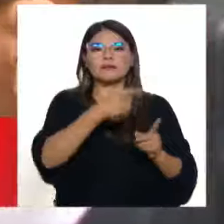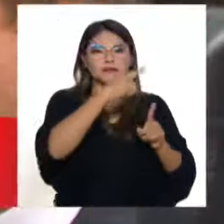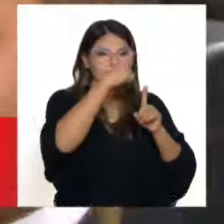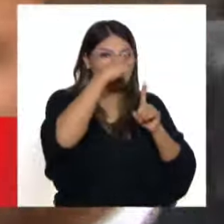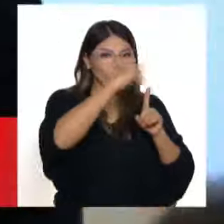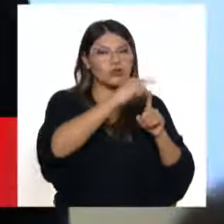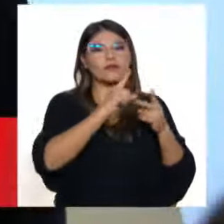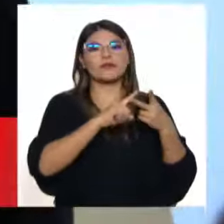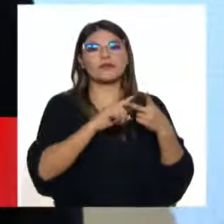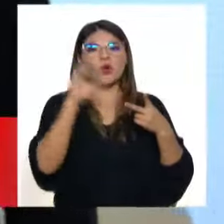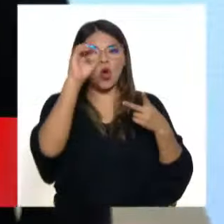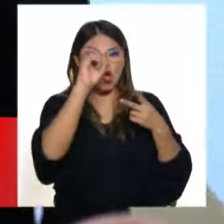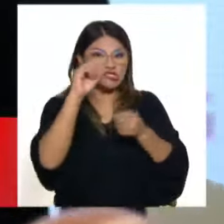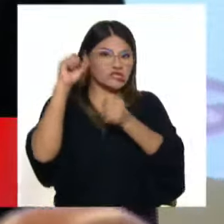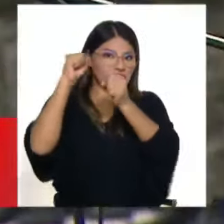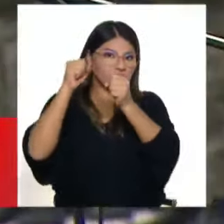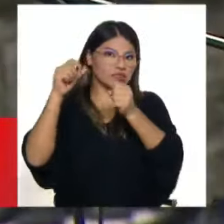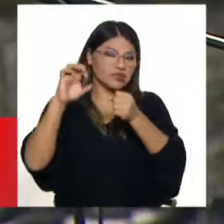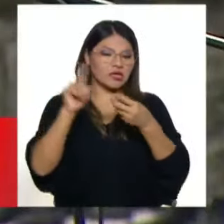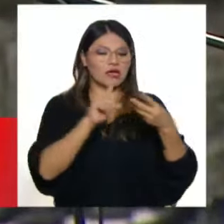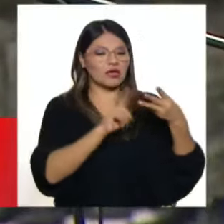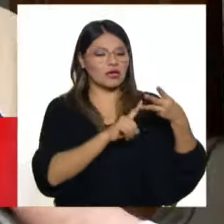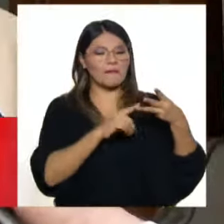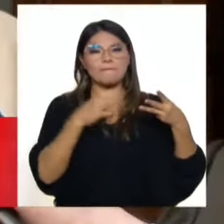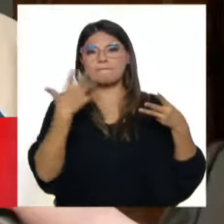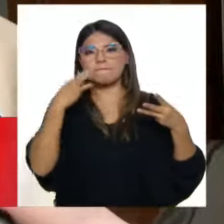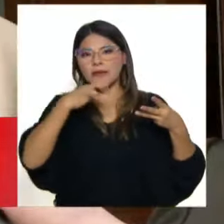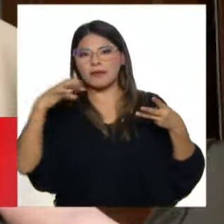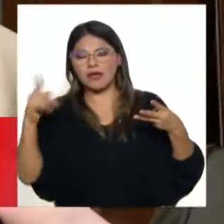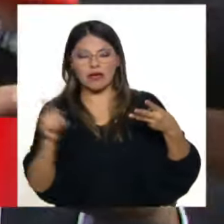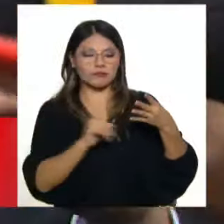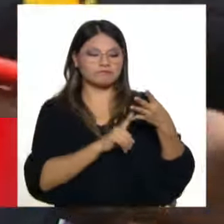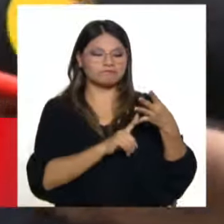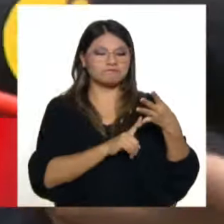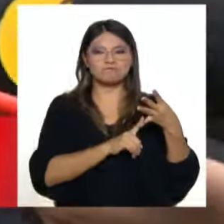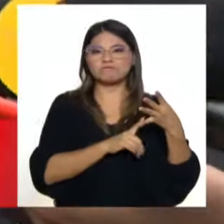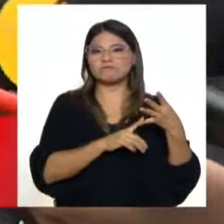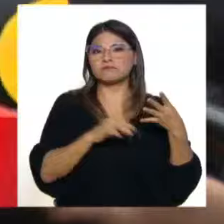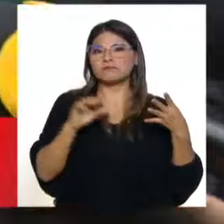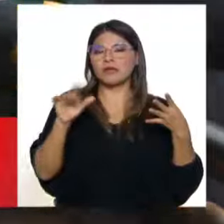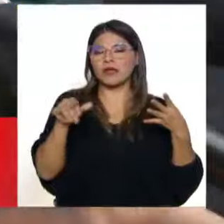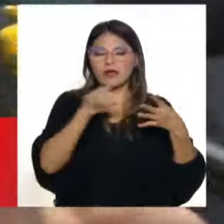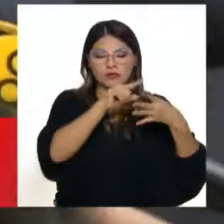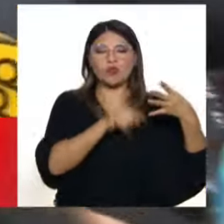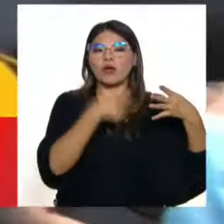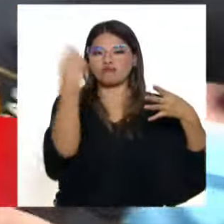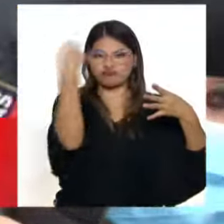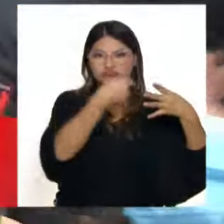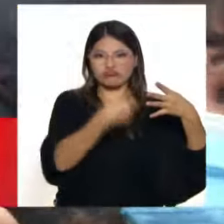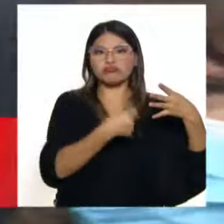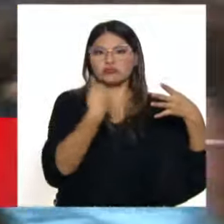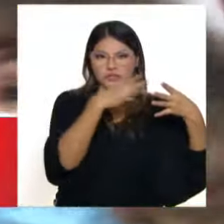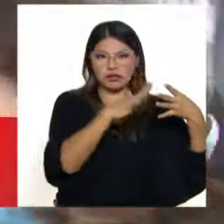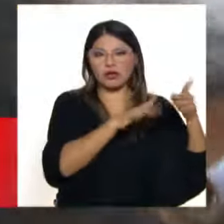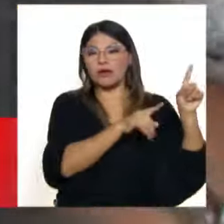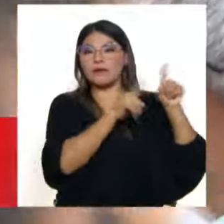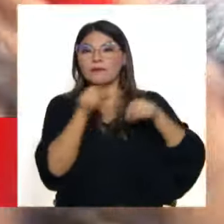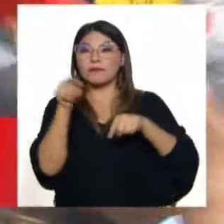ollando umala y Pedro Pablo kucinski Martín vizcarra Manuel Merino y Francisco sagasti no cobran este